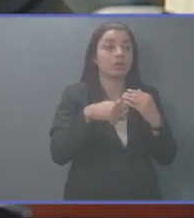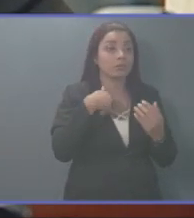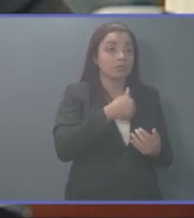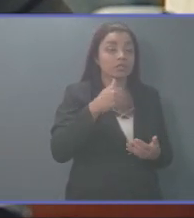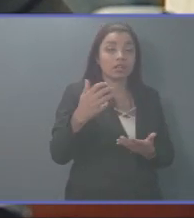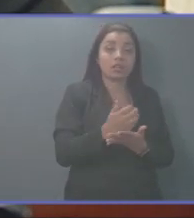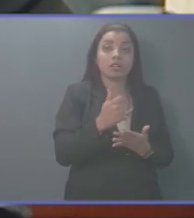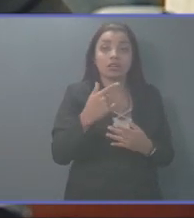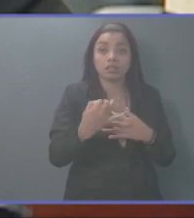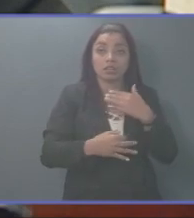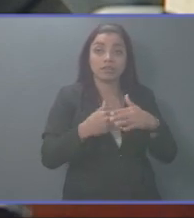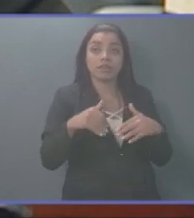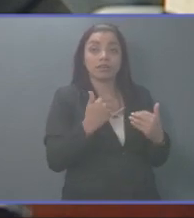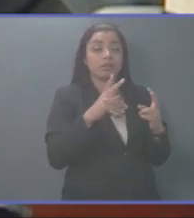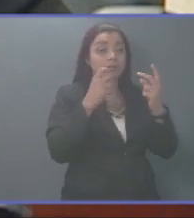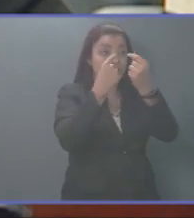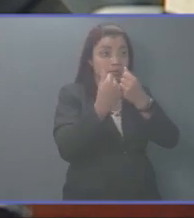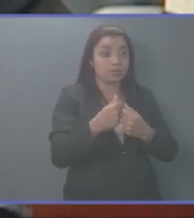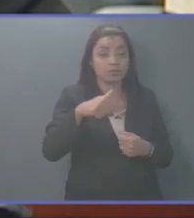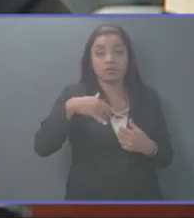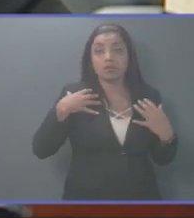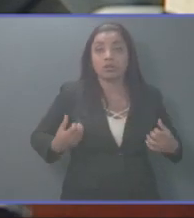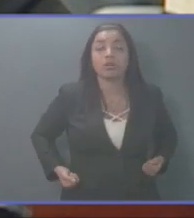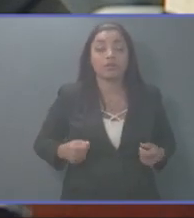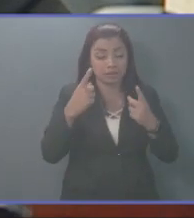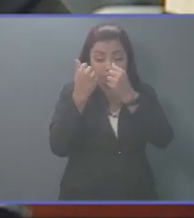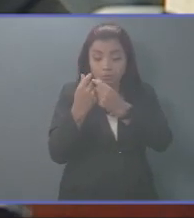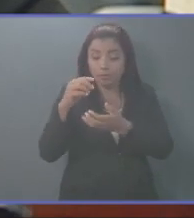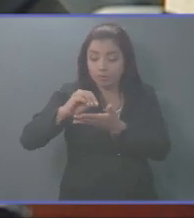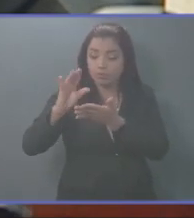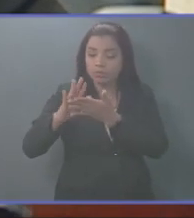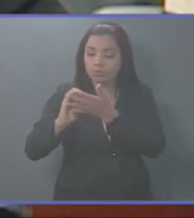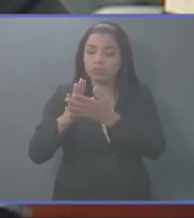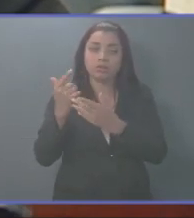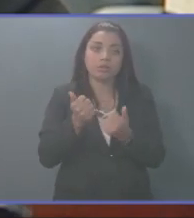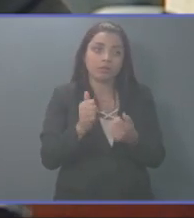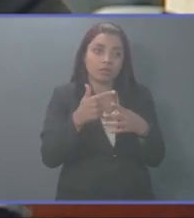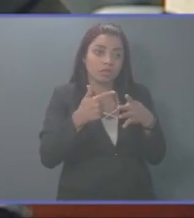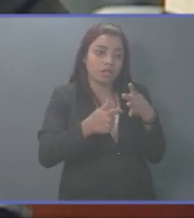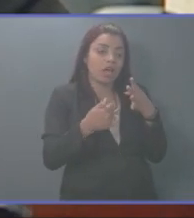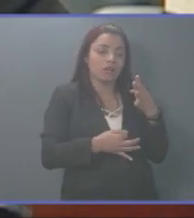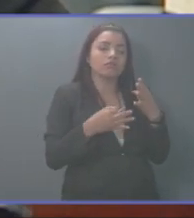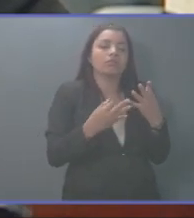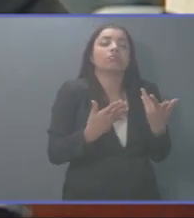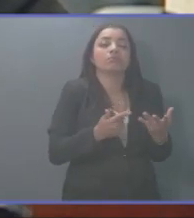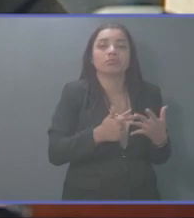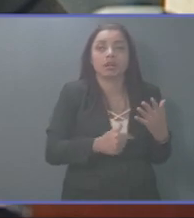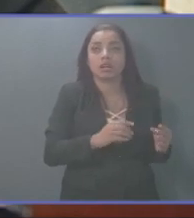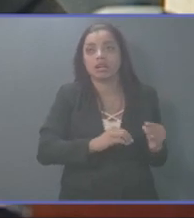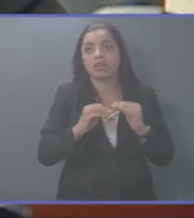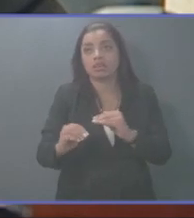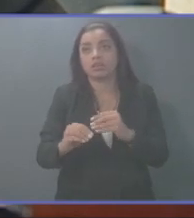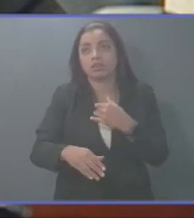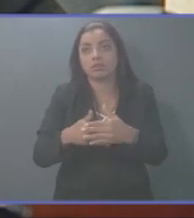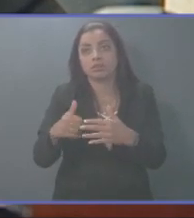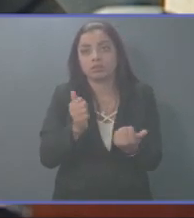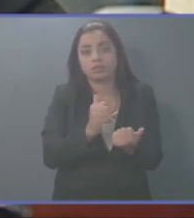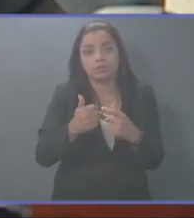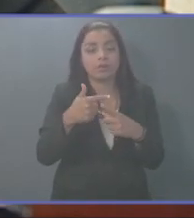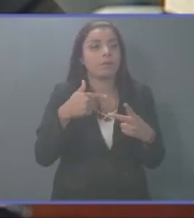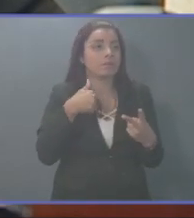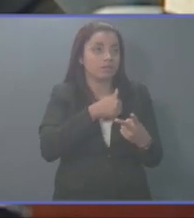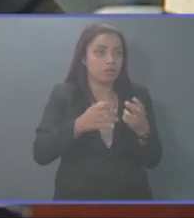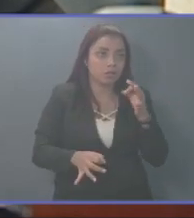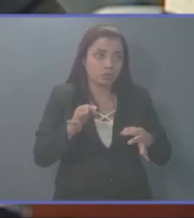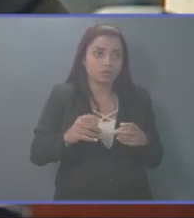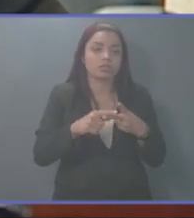de Hacienda deberá incorporar en el presupuesto general del Estado las partidas presupuestarias de acuerdo a los mecanismos legales establecidos para la ejecución de la presente ley y sus instrumentos derivados. El Ministerio de Justicia y